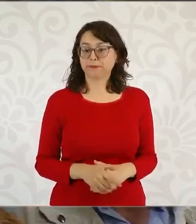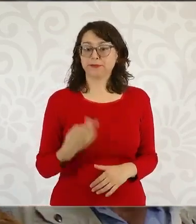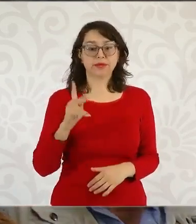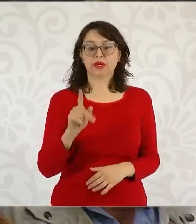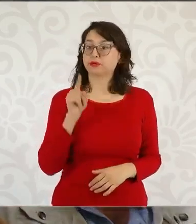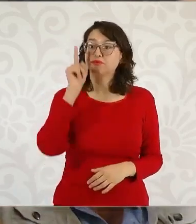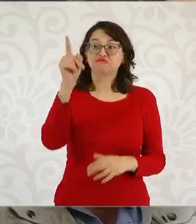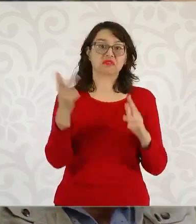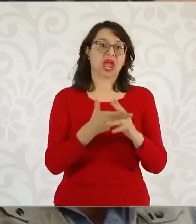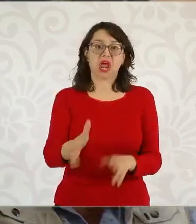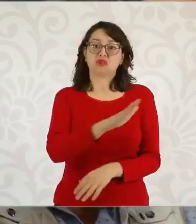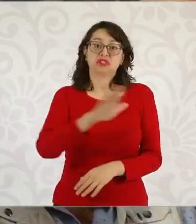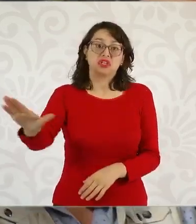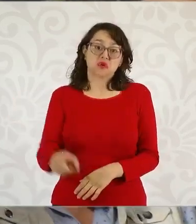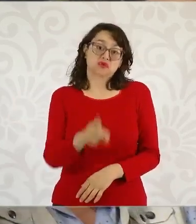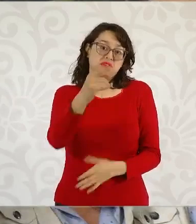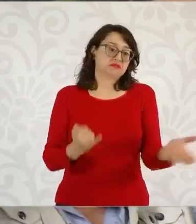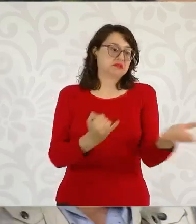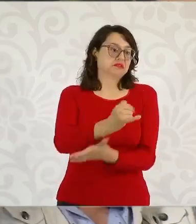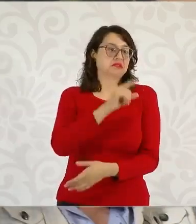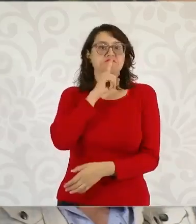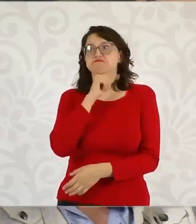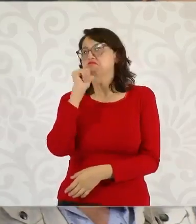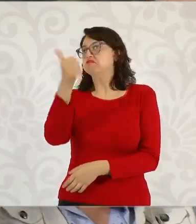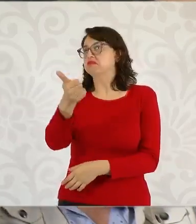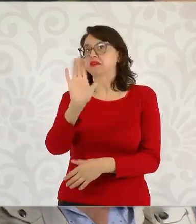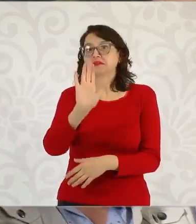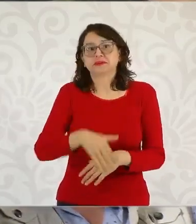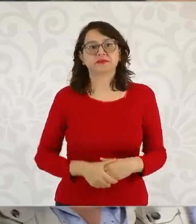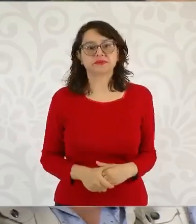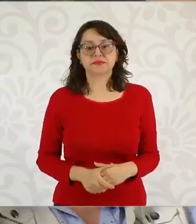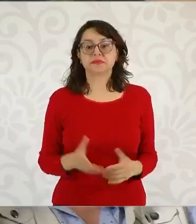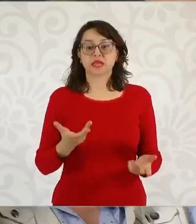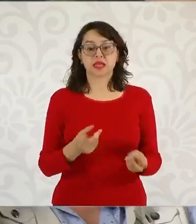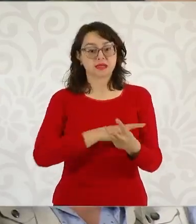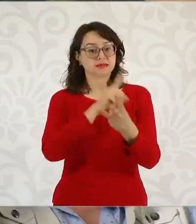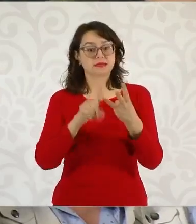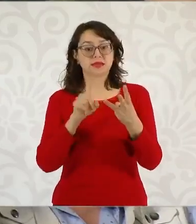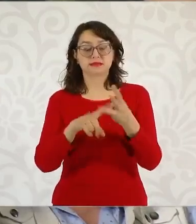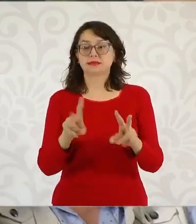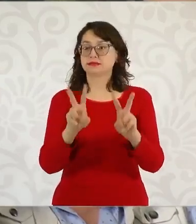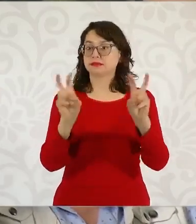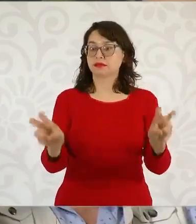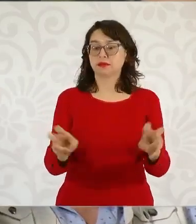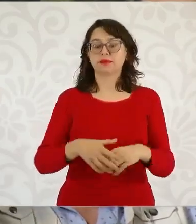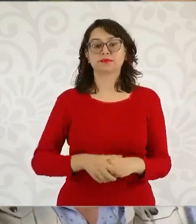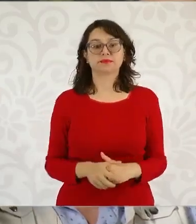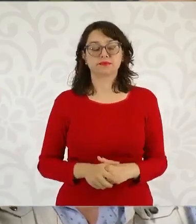genocidio y esa es su decisión. Presidenta, pasando al tema, el tercer tema que quería abordar